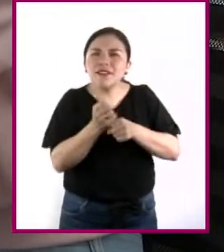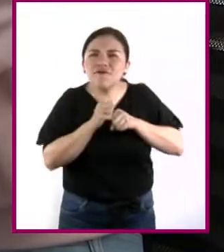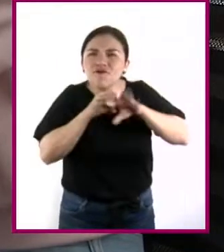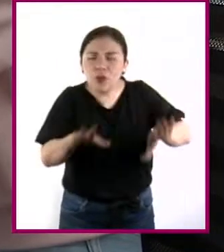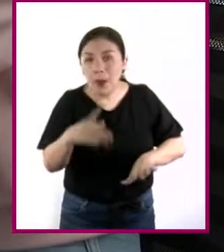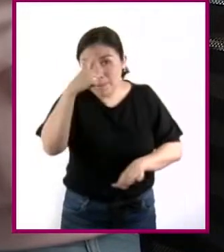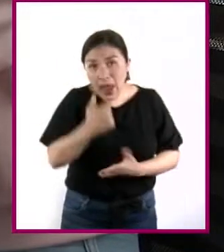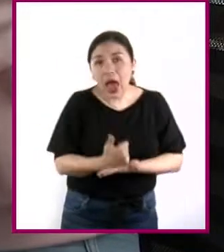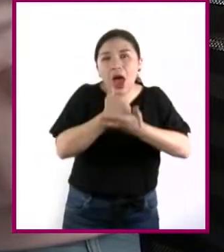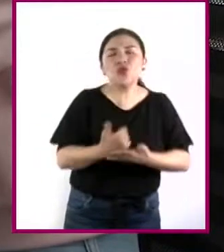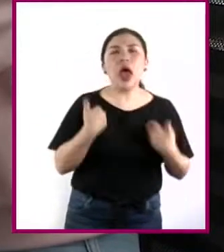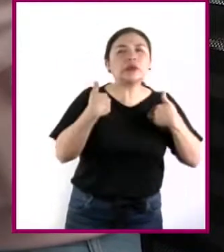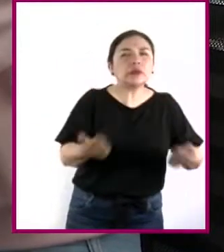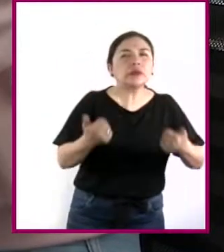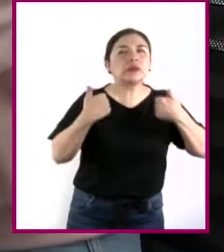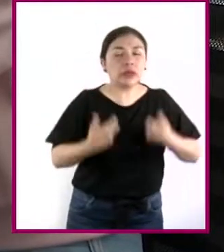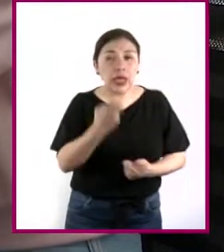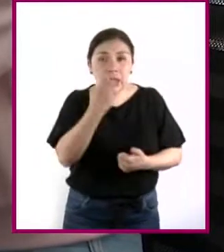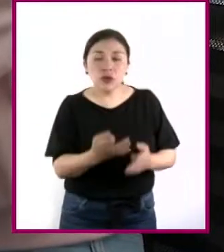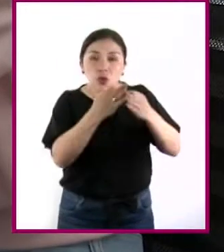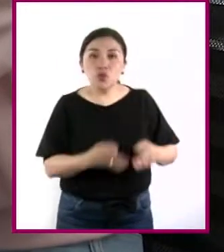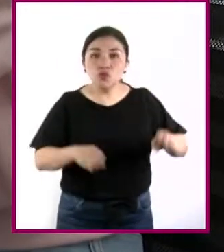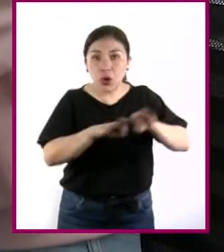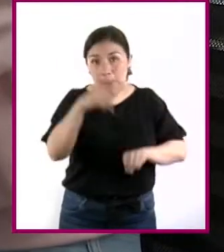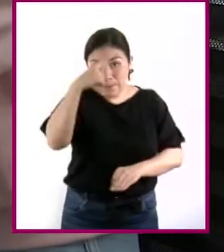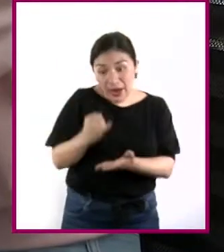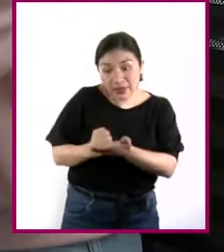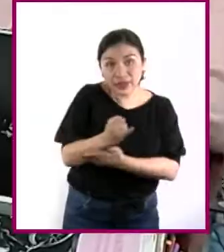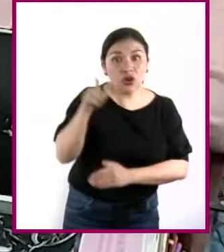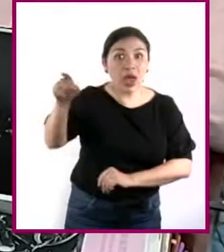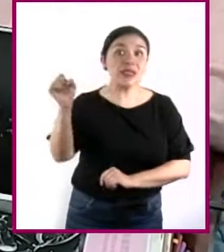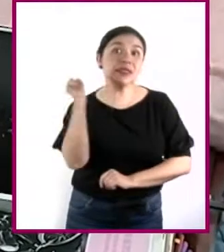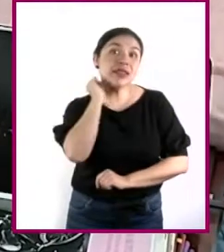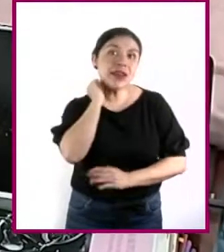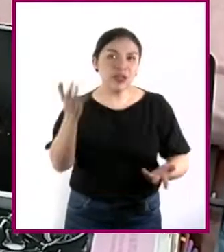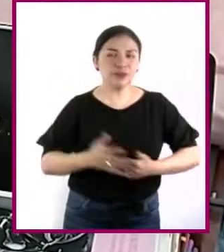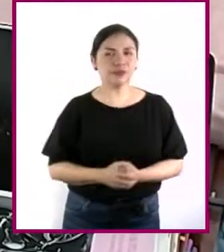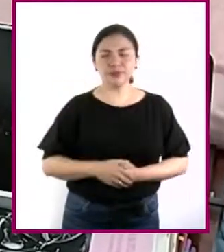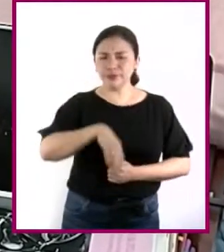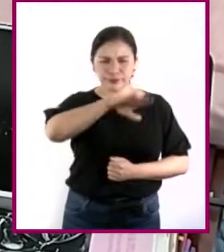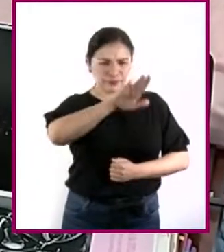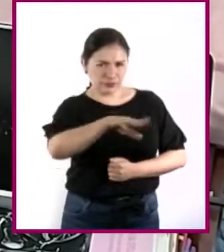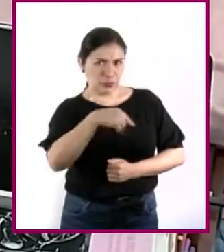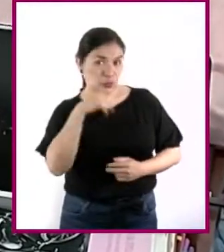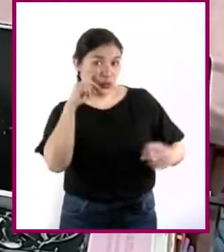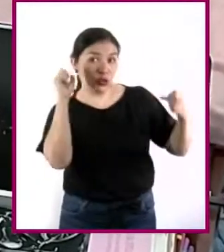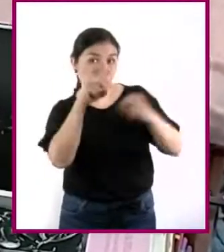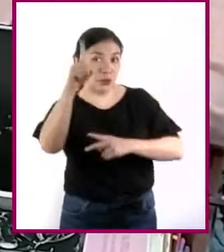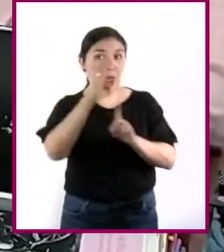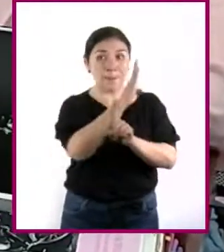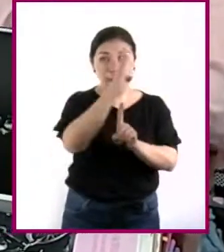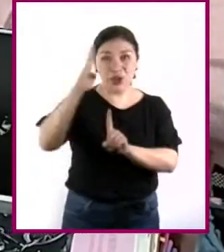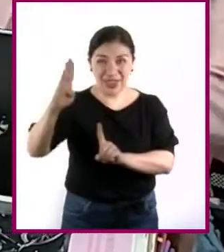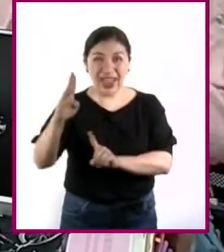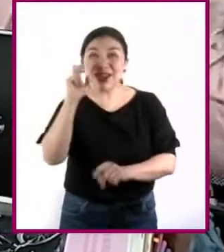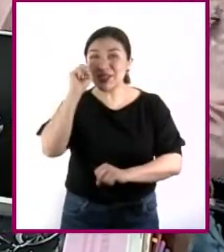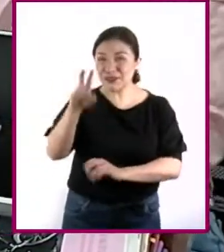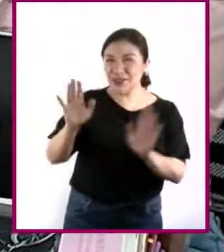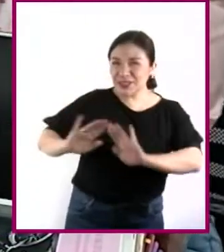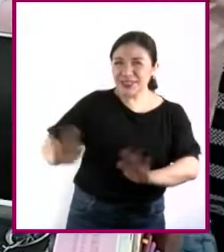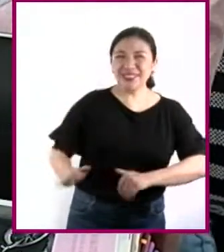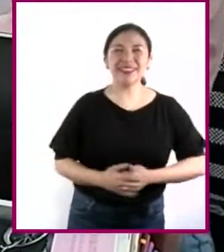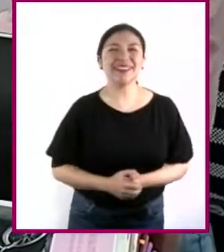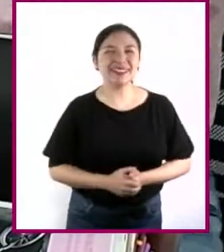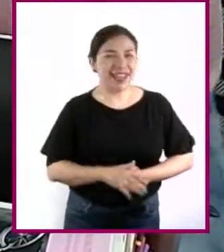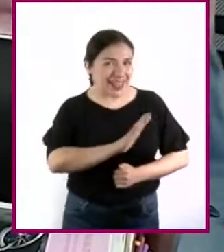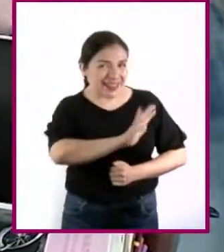nos ayude a entender mejor la relevancia de esa decisión en el Senado. Frida, te veo en la biblioteca. Nos vemos, Mireya. Sí.